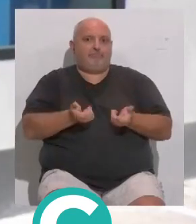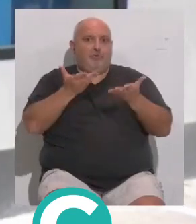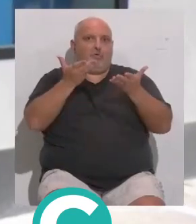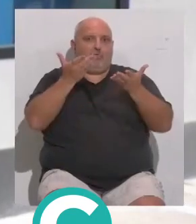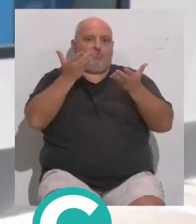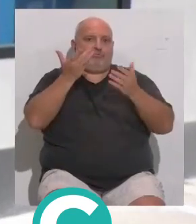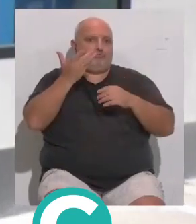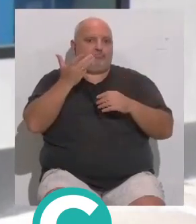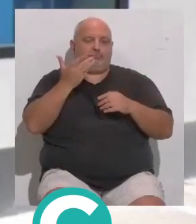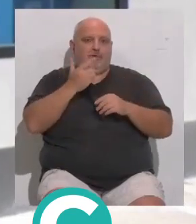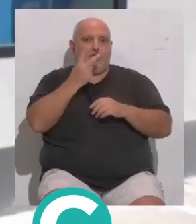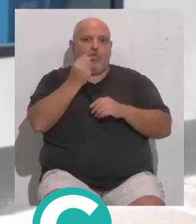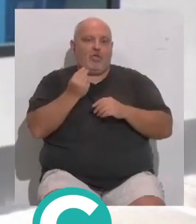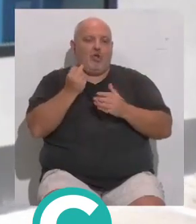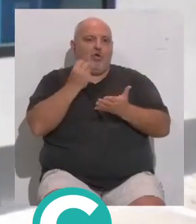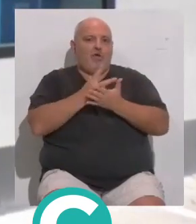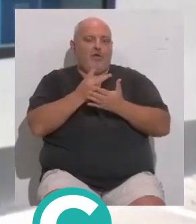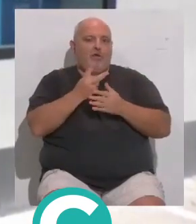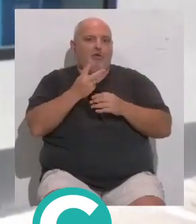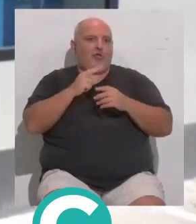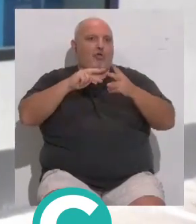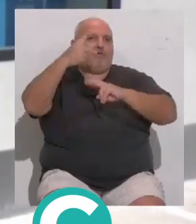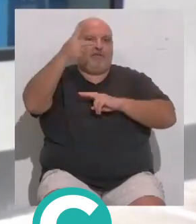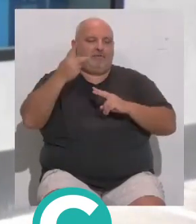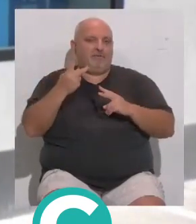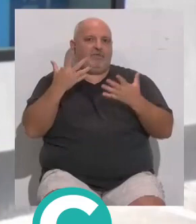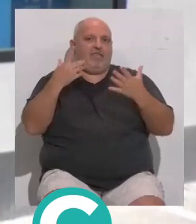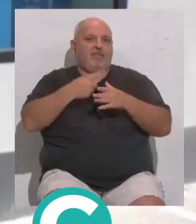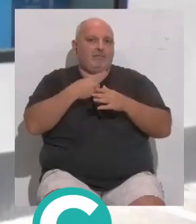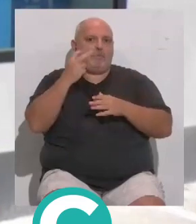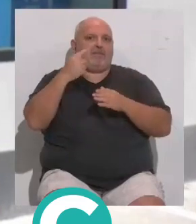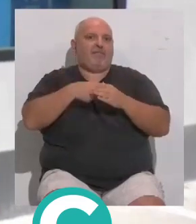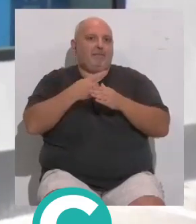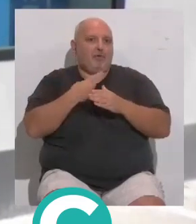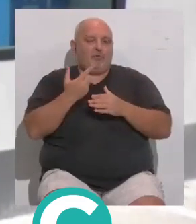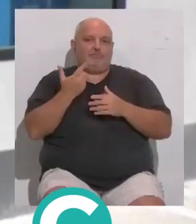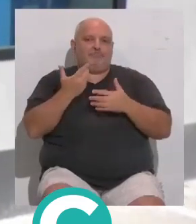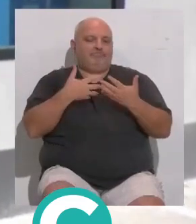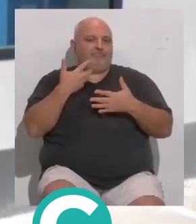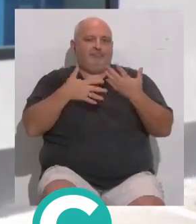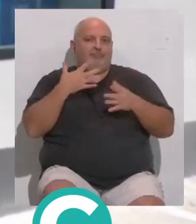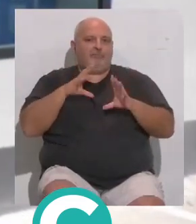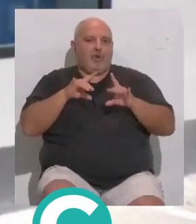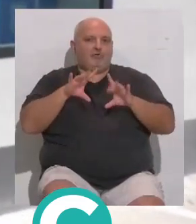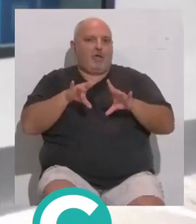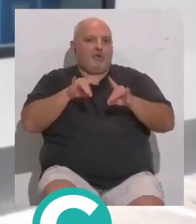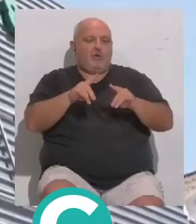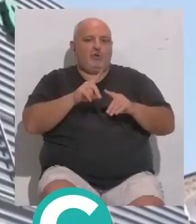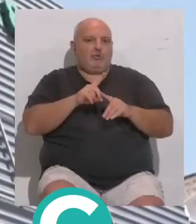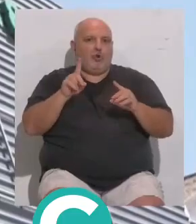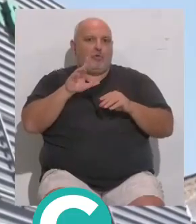un precio y a los dos días va y ha subido lo que sea, 10 céntimos, 20 céntimos, pero están tocando, no